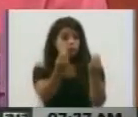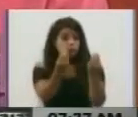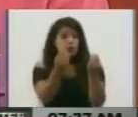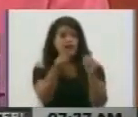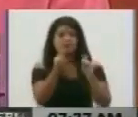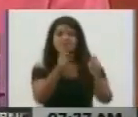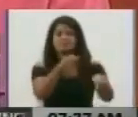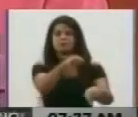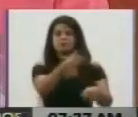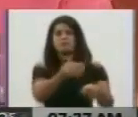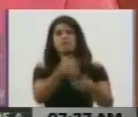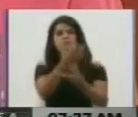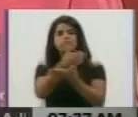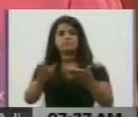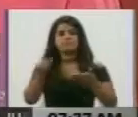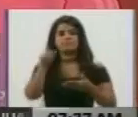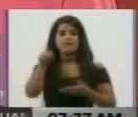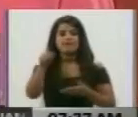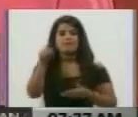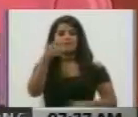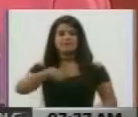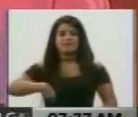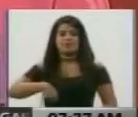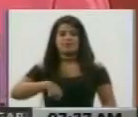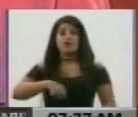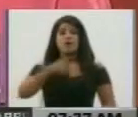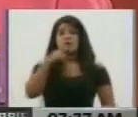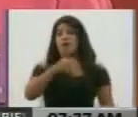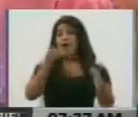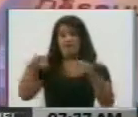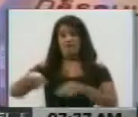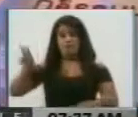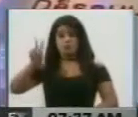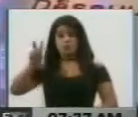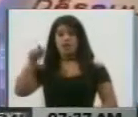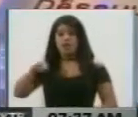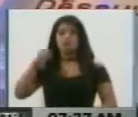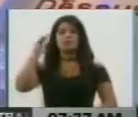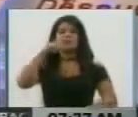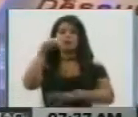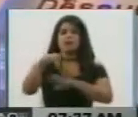Nacional, que fíjate tú cómo son de descarados, que dicen, ahora sí